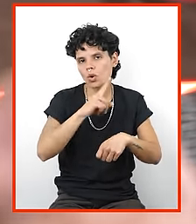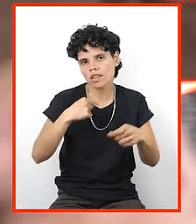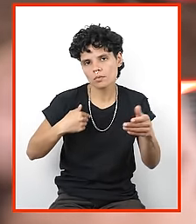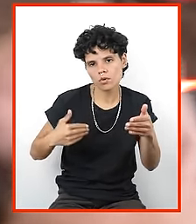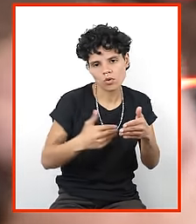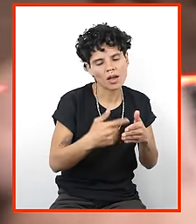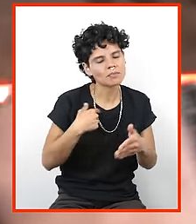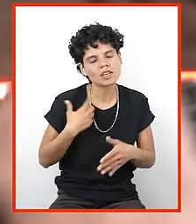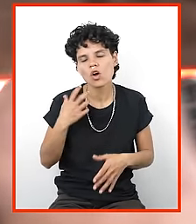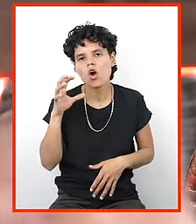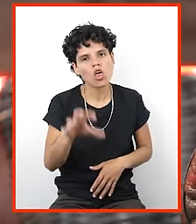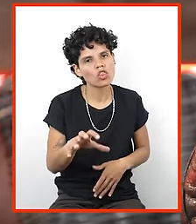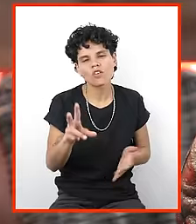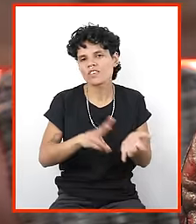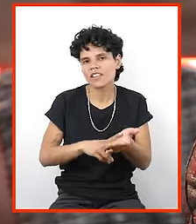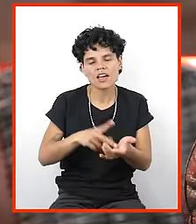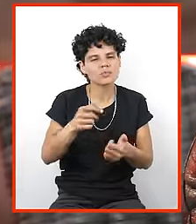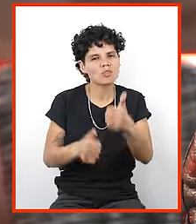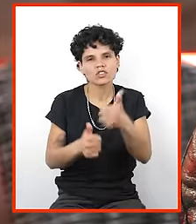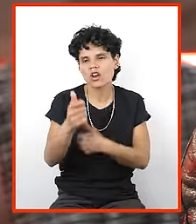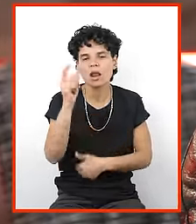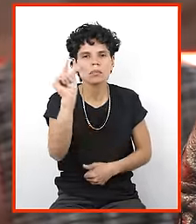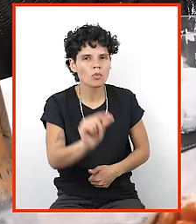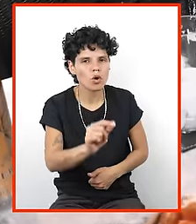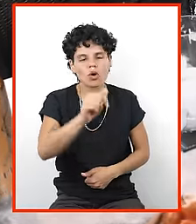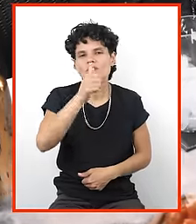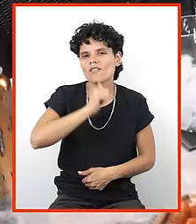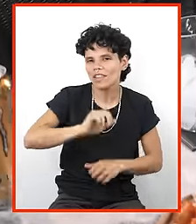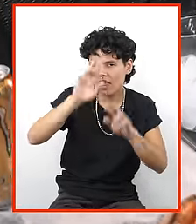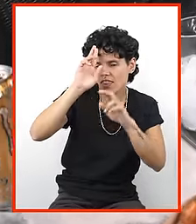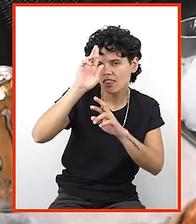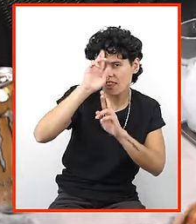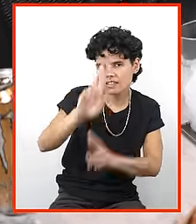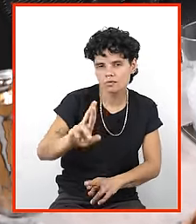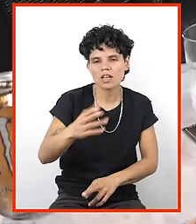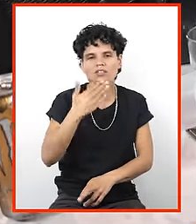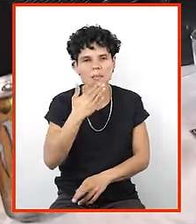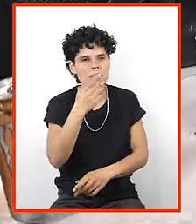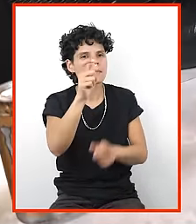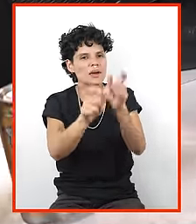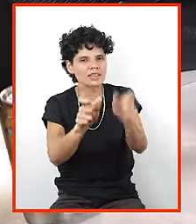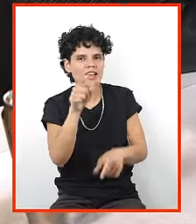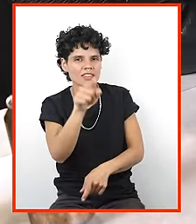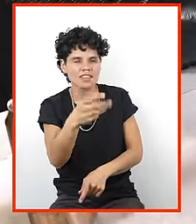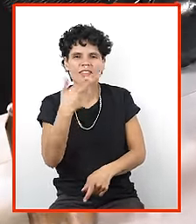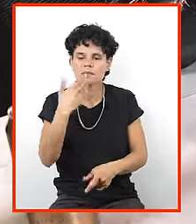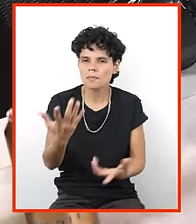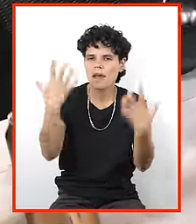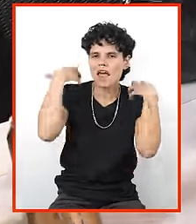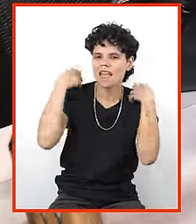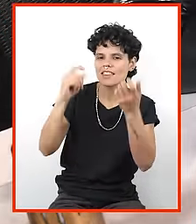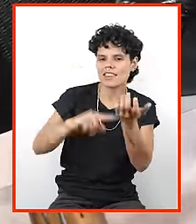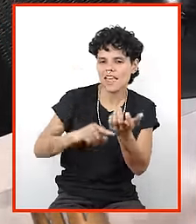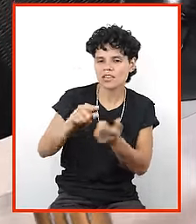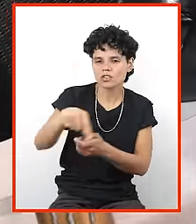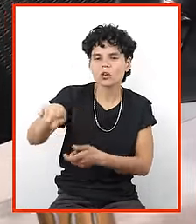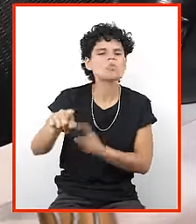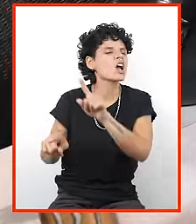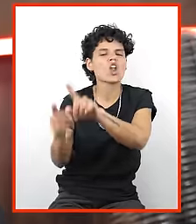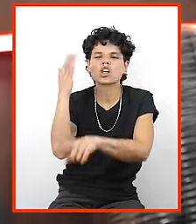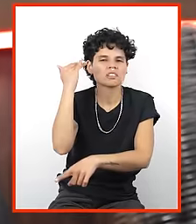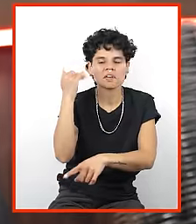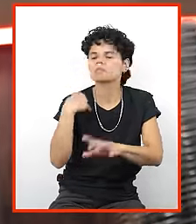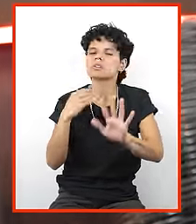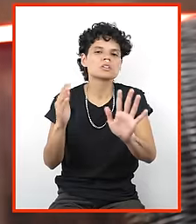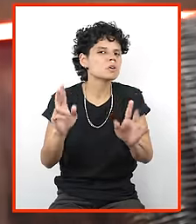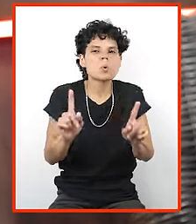me encarga hacerlo. Encuentro que una falta de profesionalismo, no solo para ti, sino que para todo el equipo técnico que hoy día está presente. Ellos ni se enteraron. Bueno, si no se